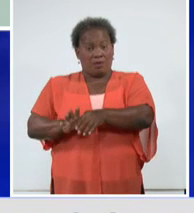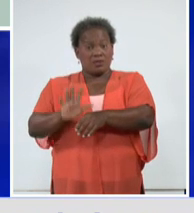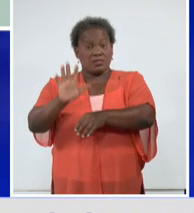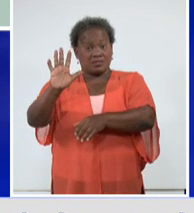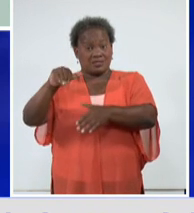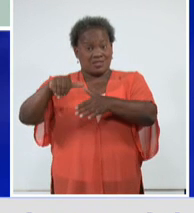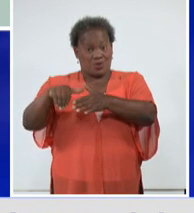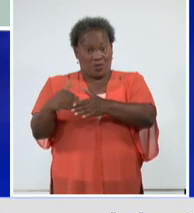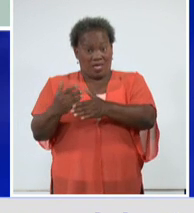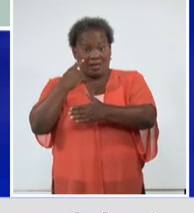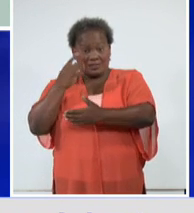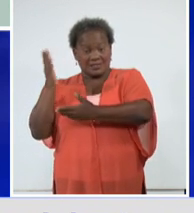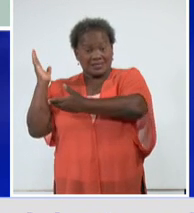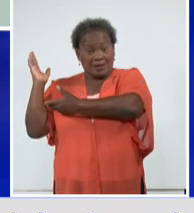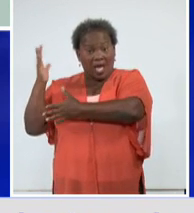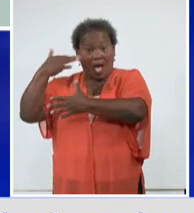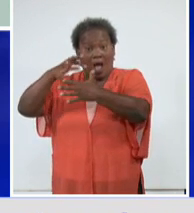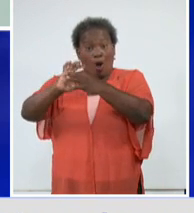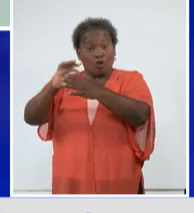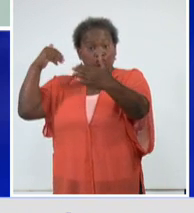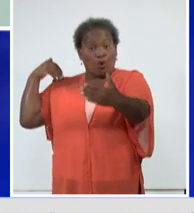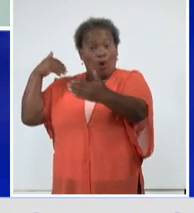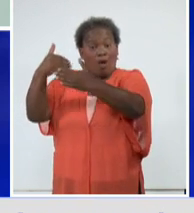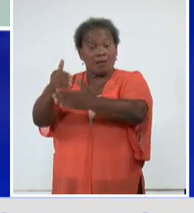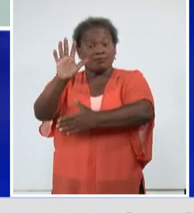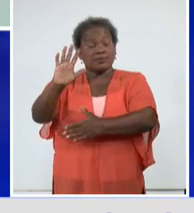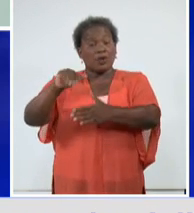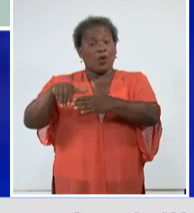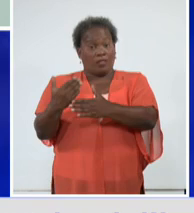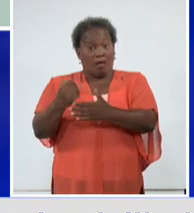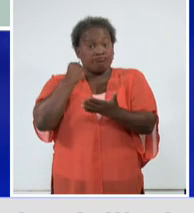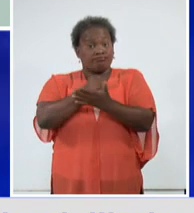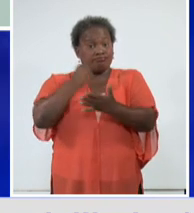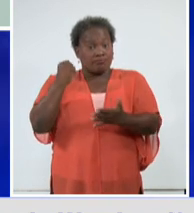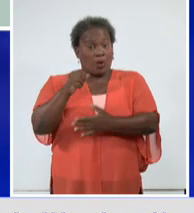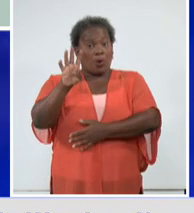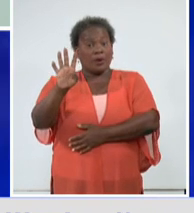mes de agosto se han diagnosticado